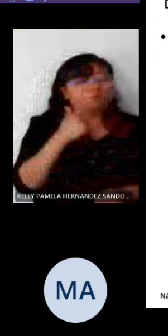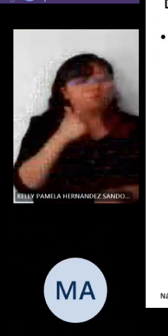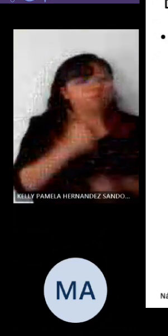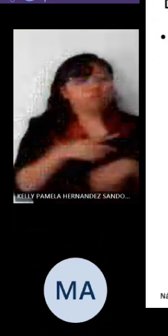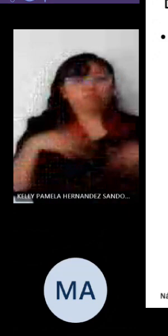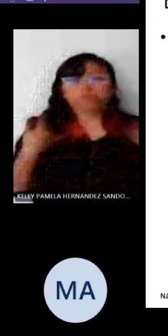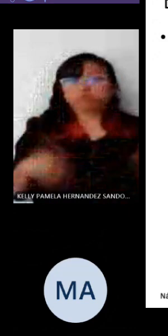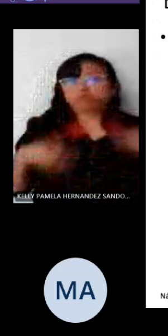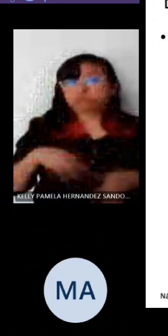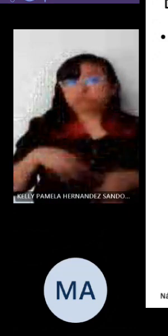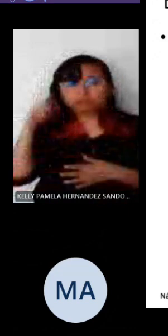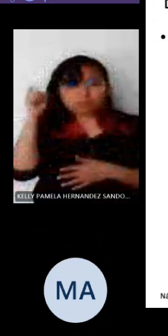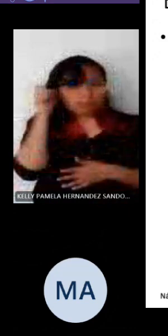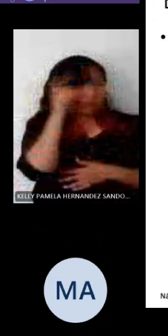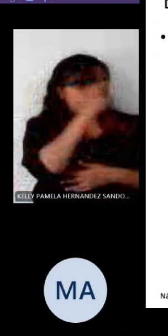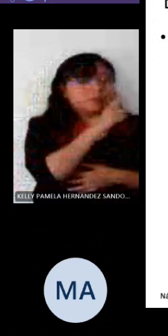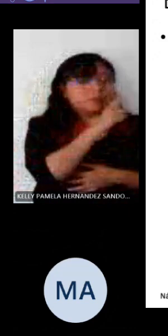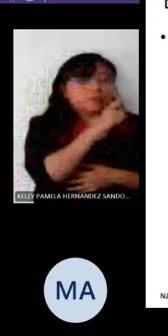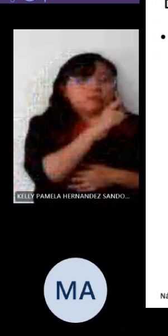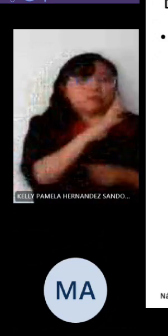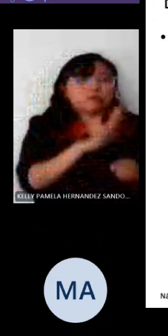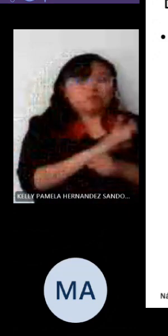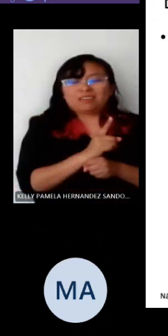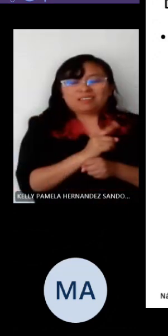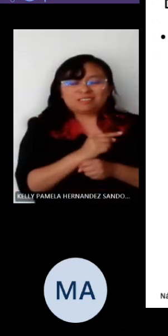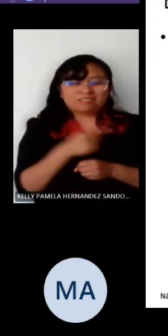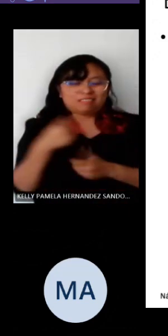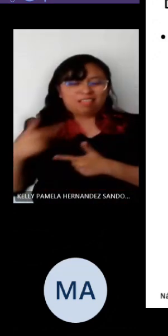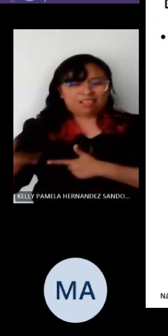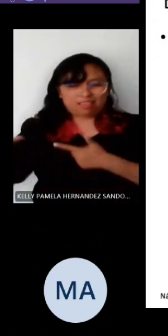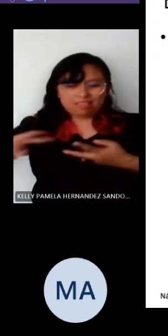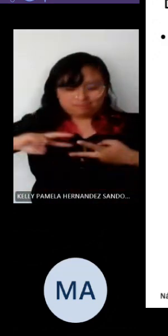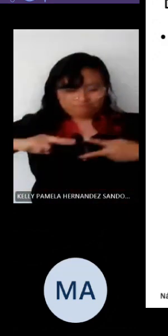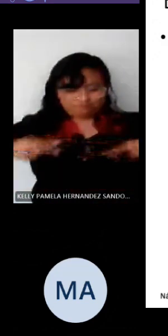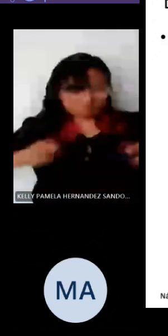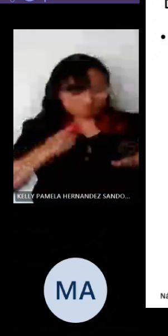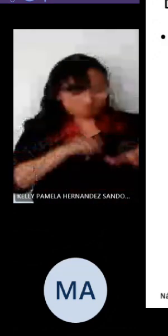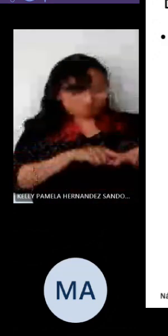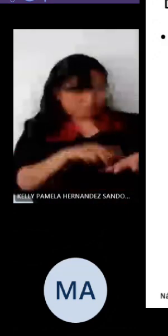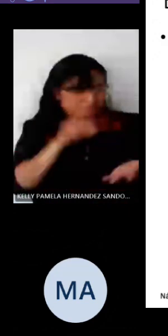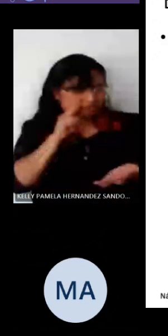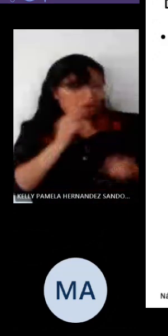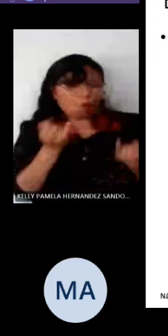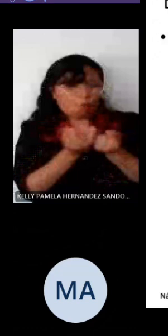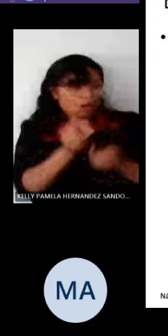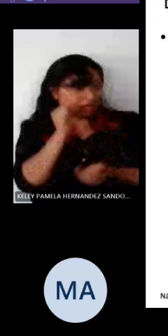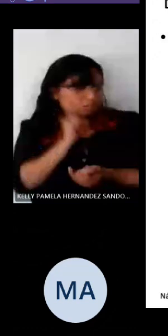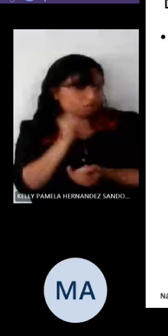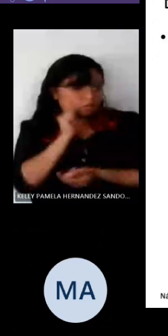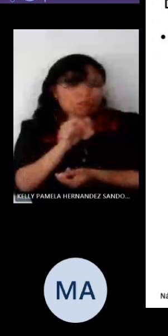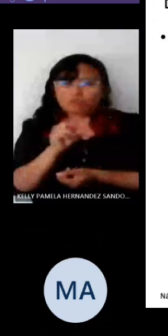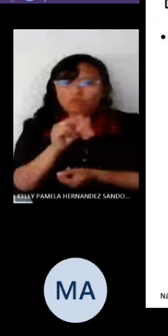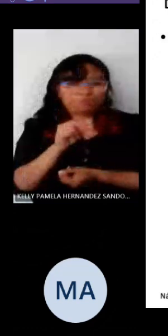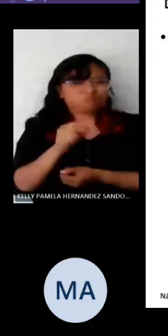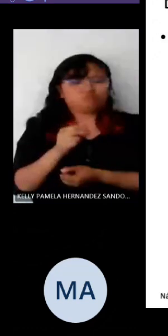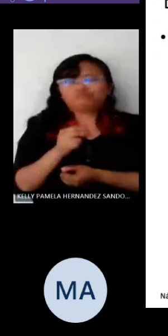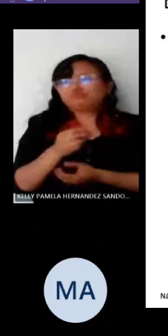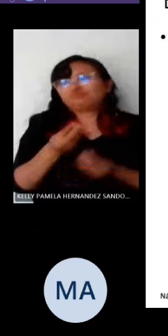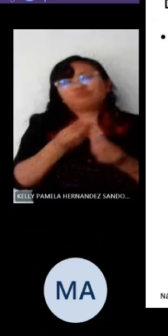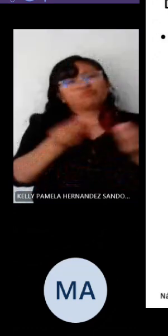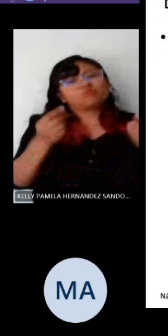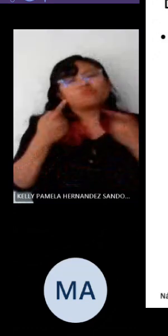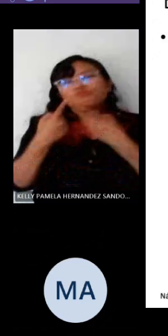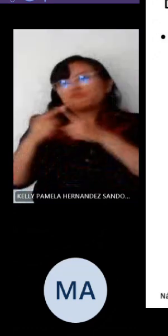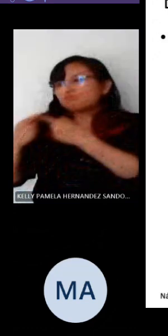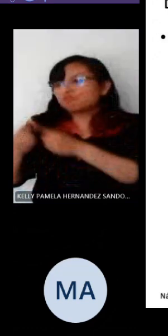Yo digo que los genes de Usher no tienen palabra de honor. ¿Por qué? Porque podemos tener un espectro bastante amplio, desde únicamente ser